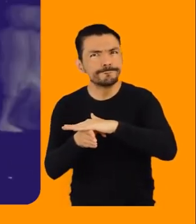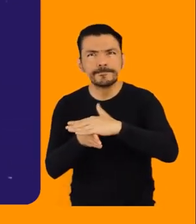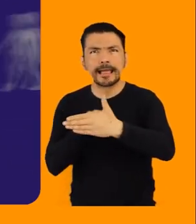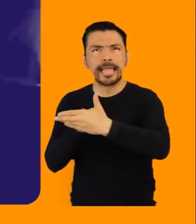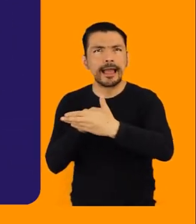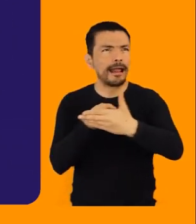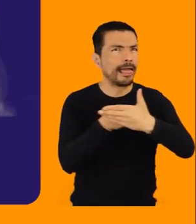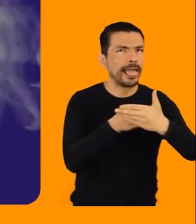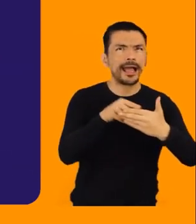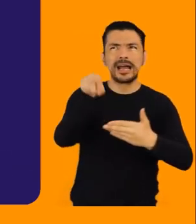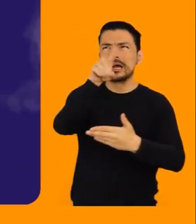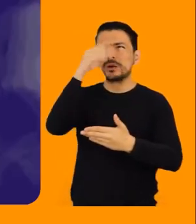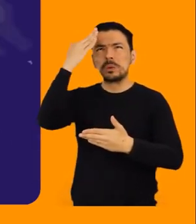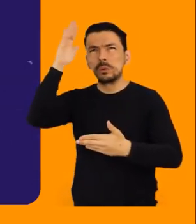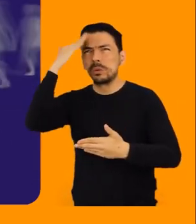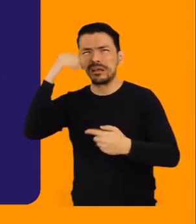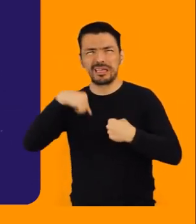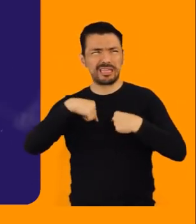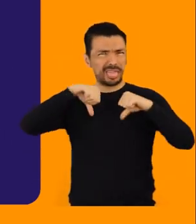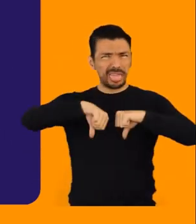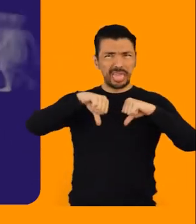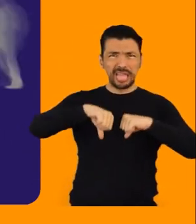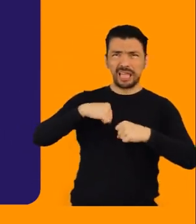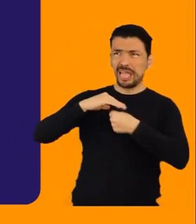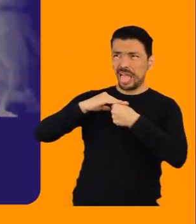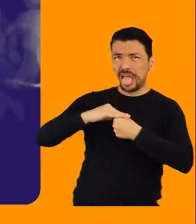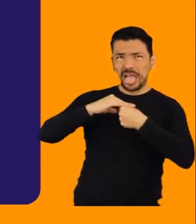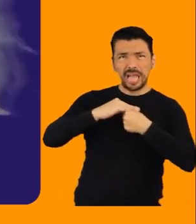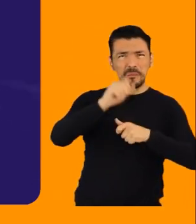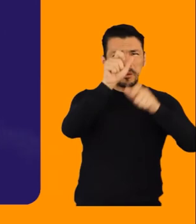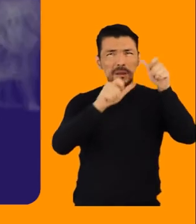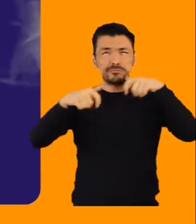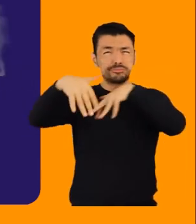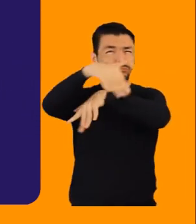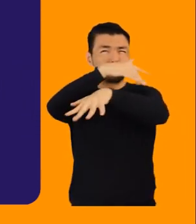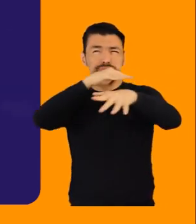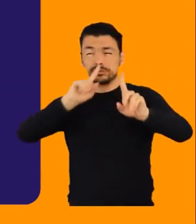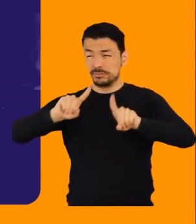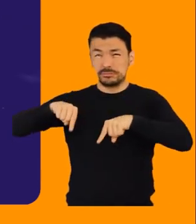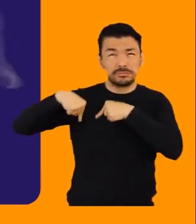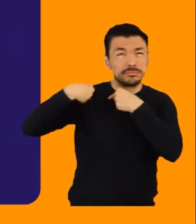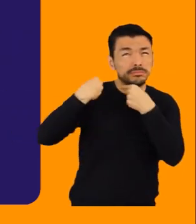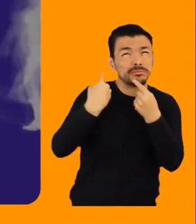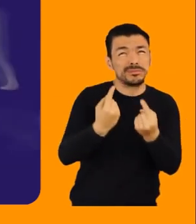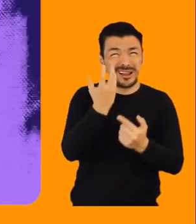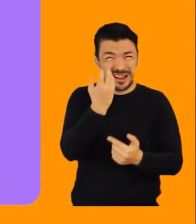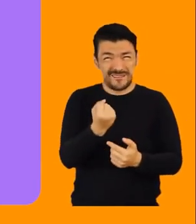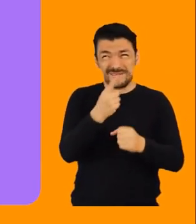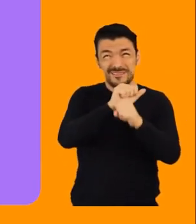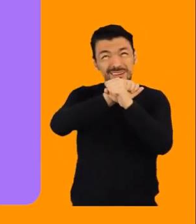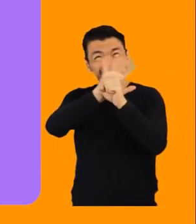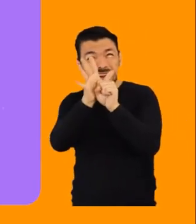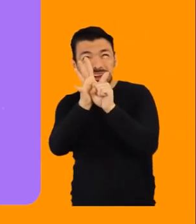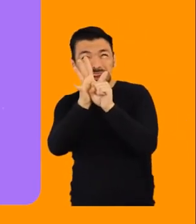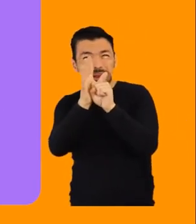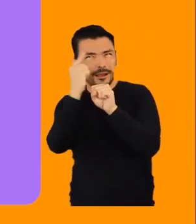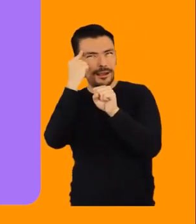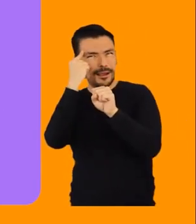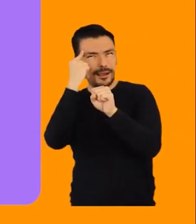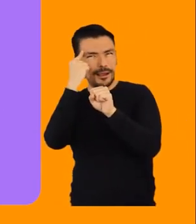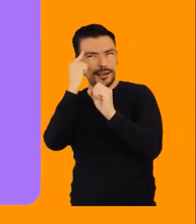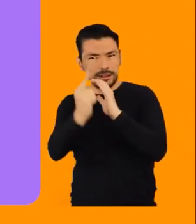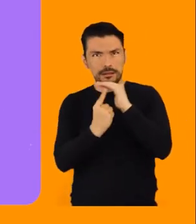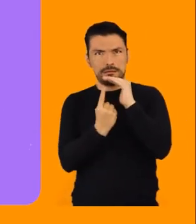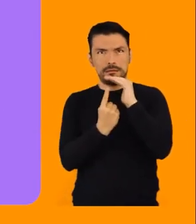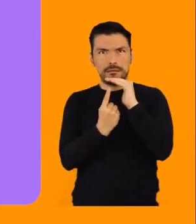nula y la ignorancia de muchos que nos hacen menos ante una sociedad tan activa y dinámica. Últimamente hemos escuchado más que nunca